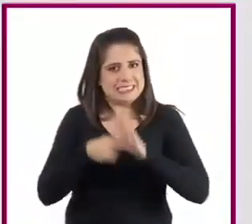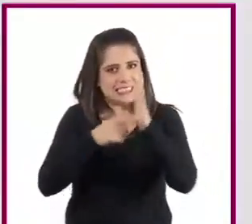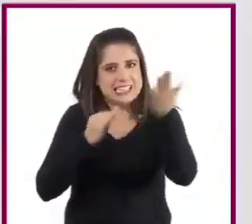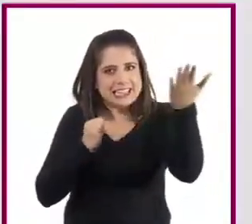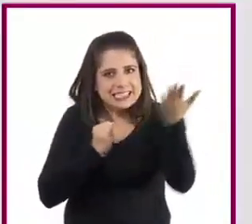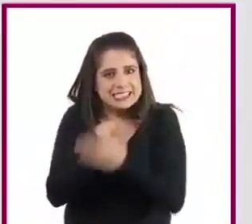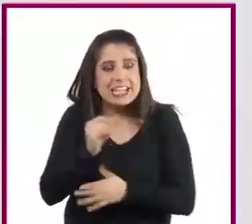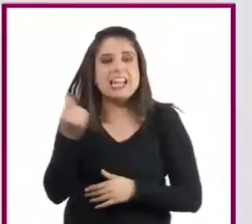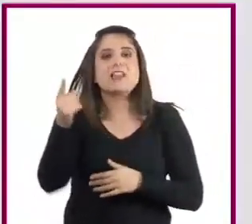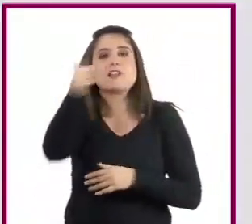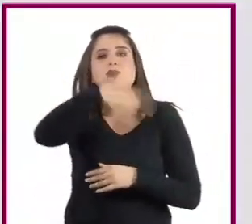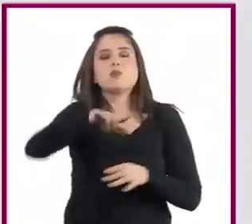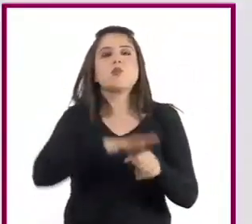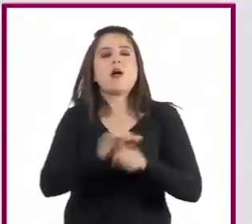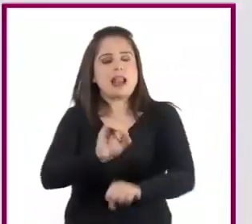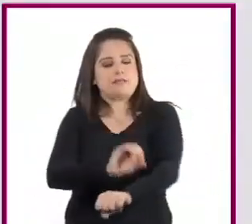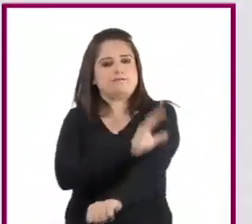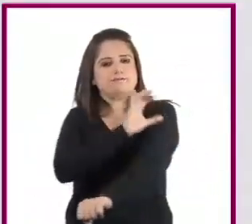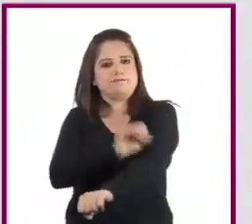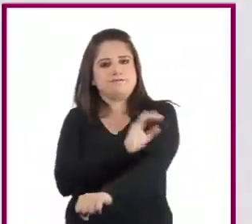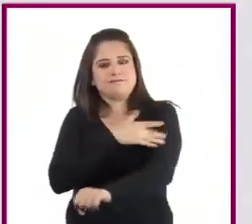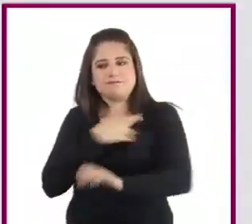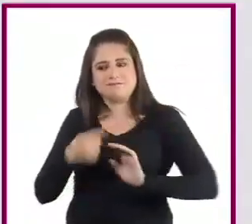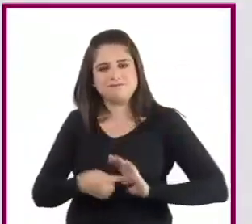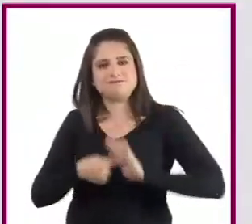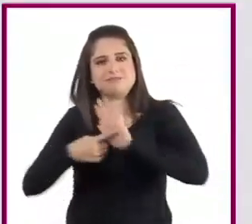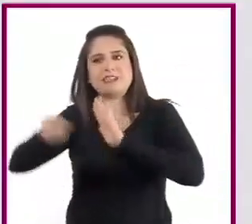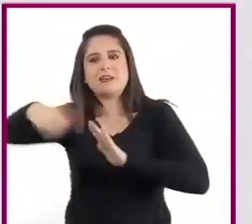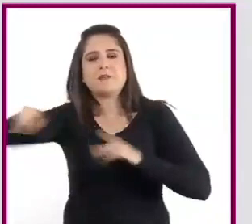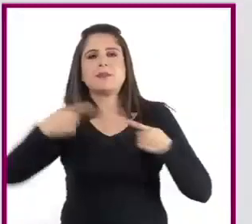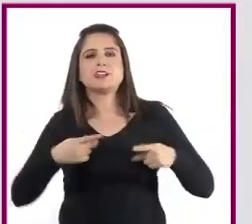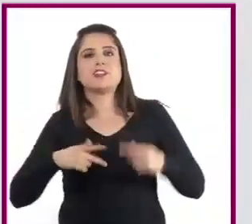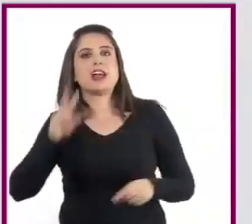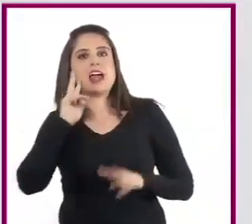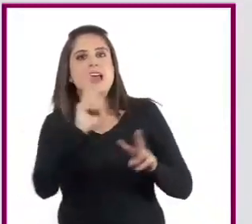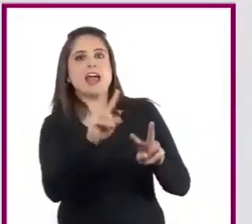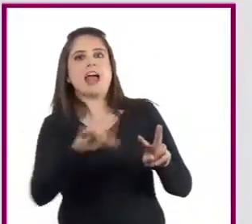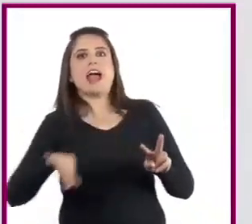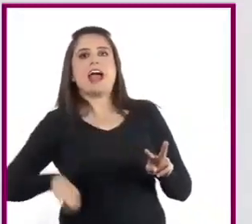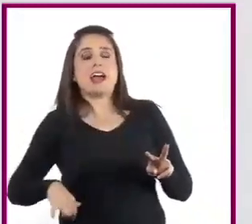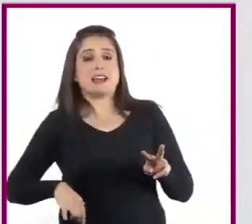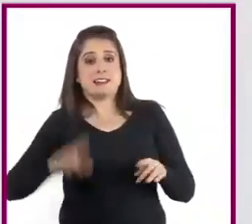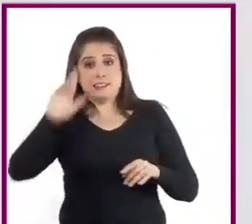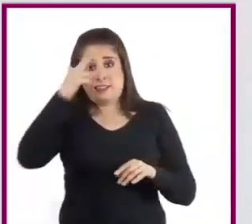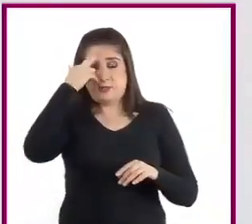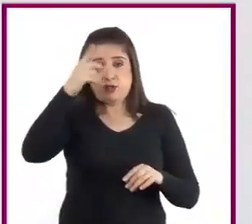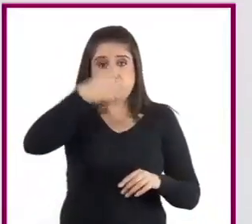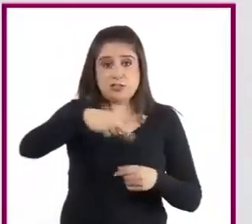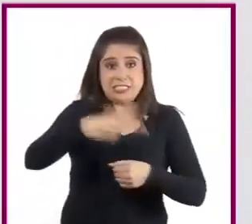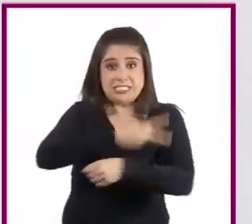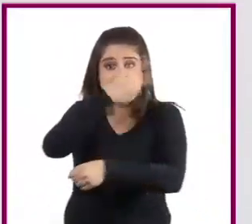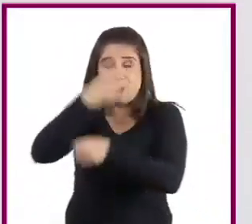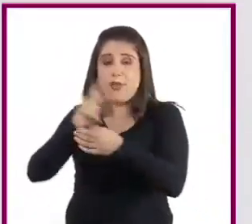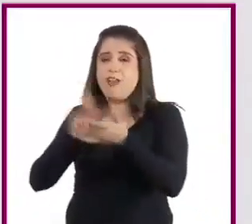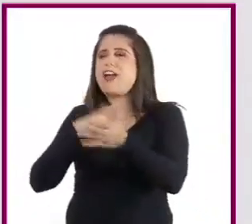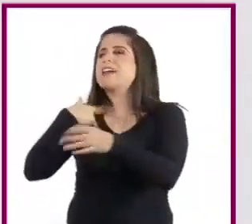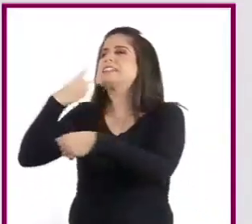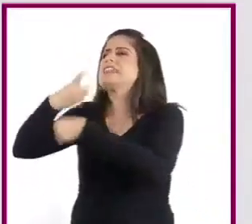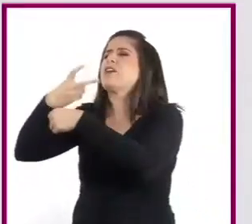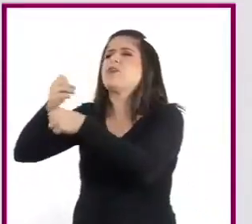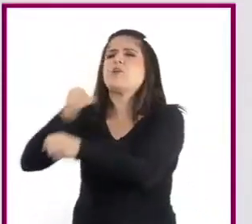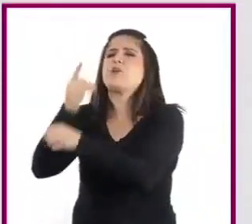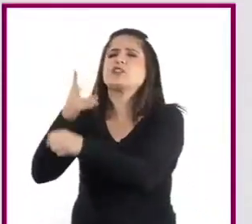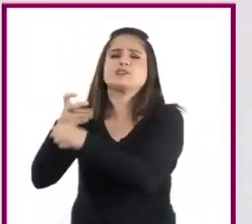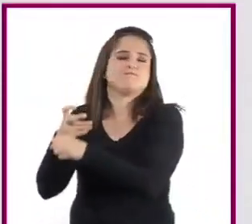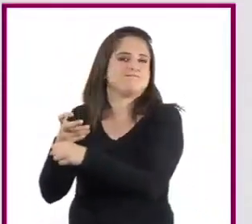decidir qué estado de ánimo vas a transmitir y cómo vas a hacerlo. Recuerda que no tendrás una segunda oportunidad de causar